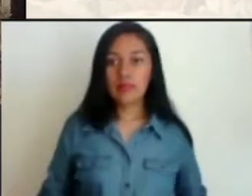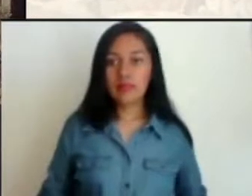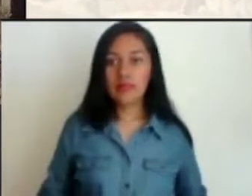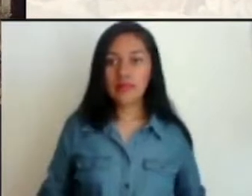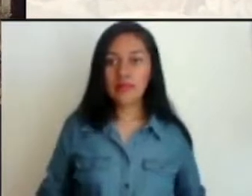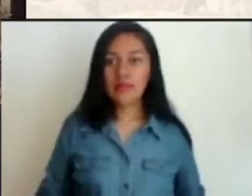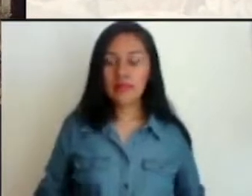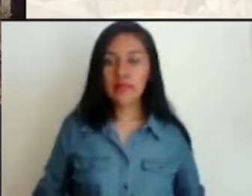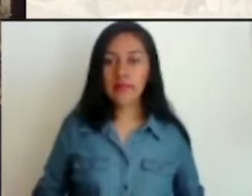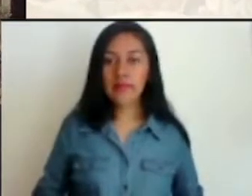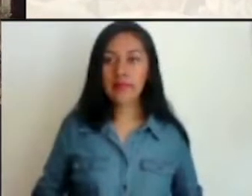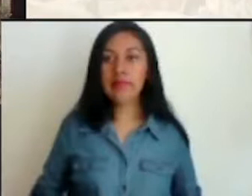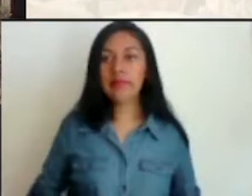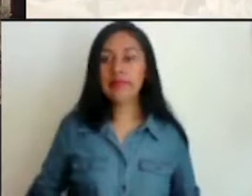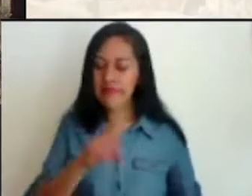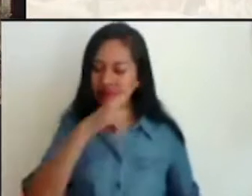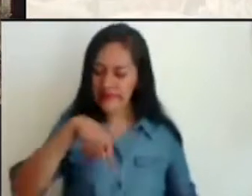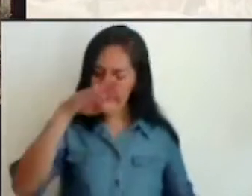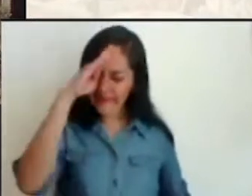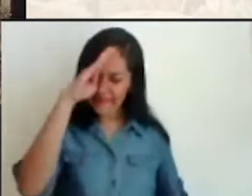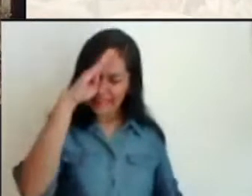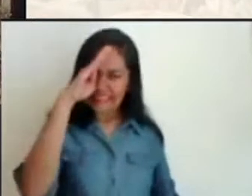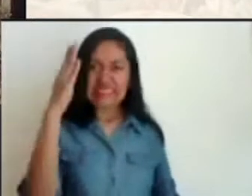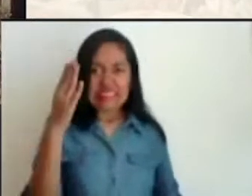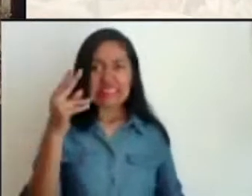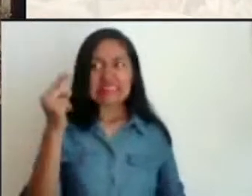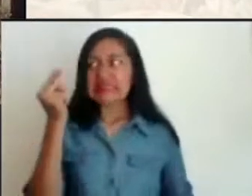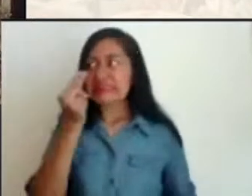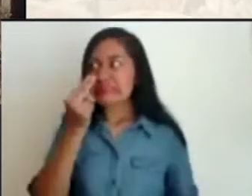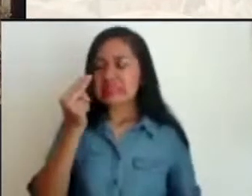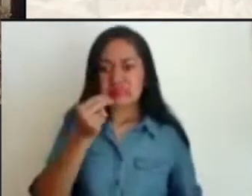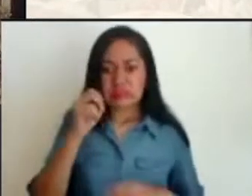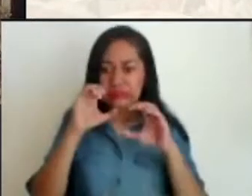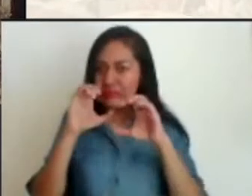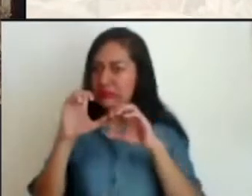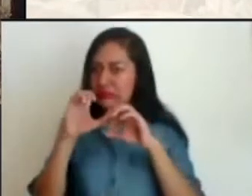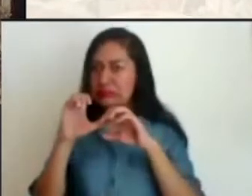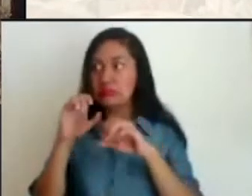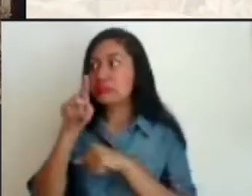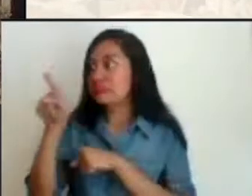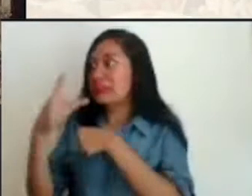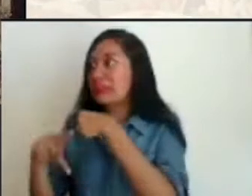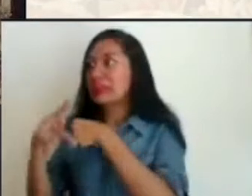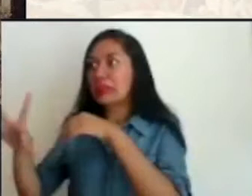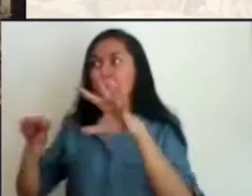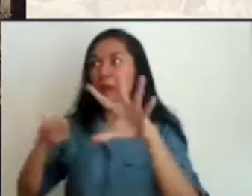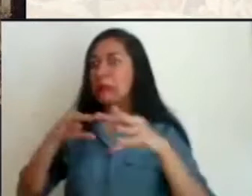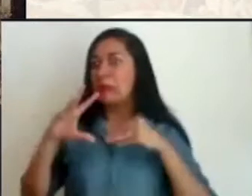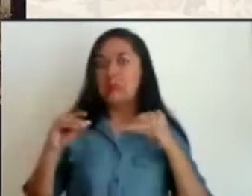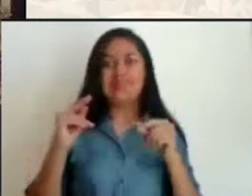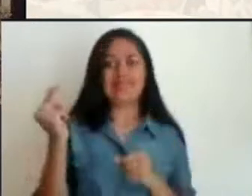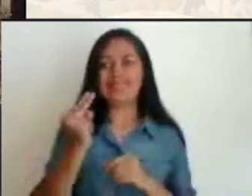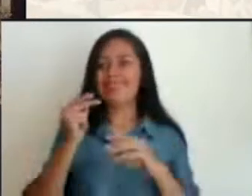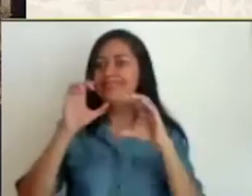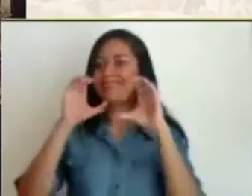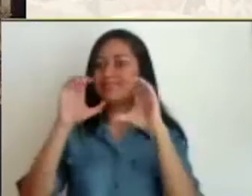Se planteó la necesidad de actuar con mucha precaución, no solamente para que no se transmitiera la peste de esa manera tan